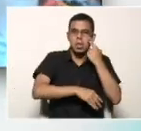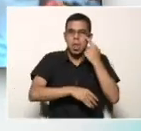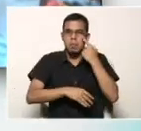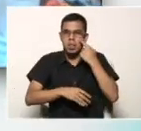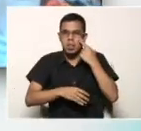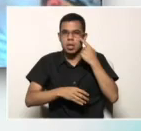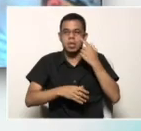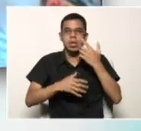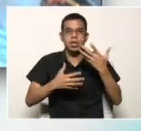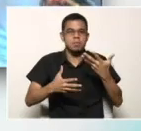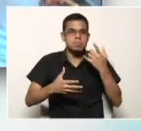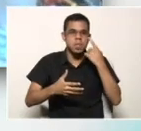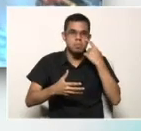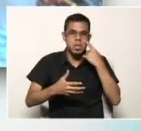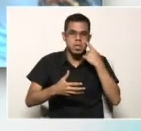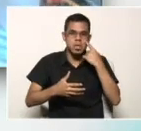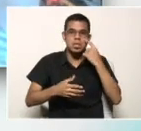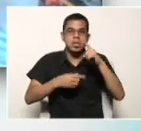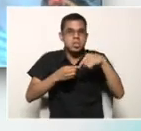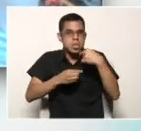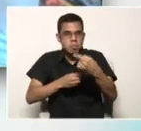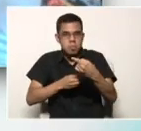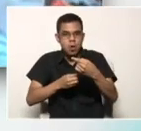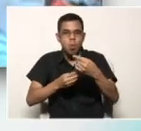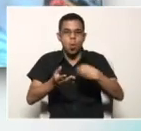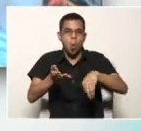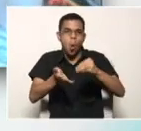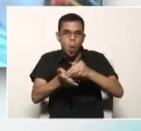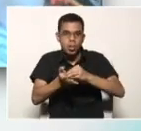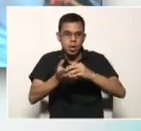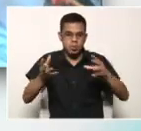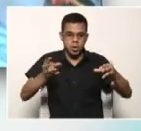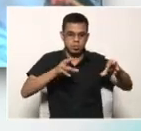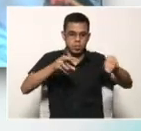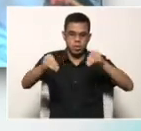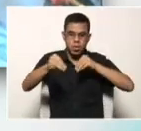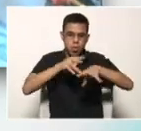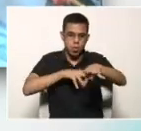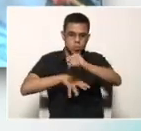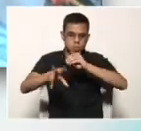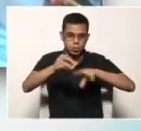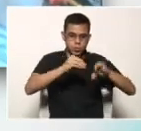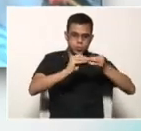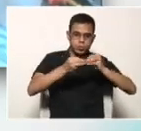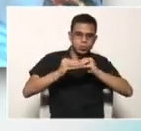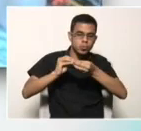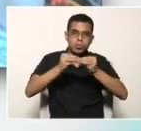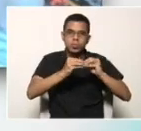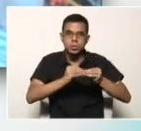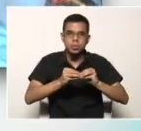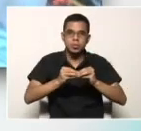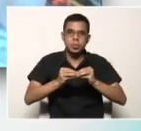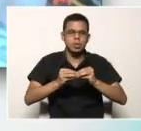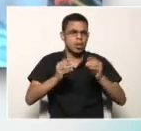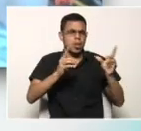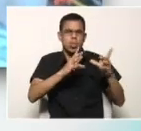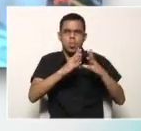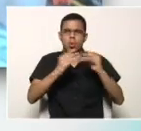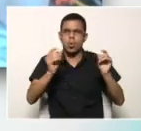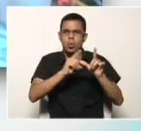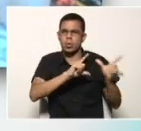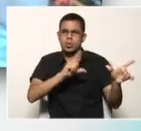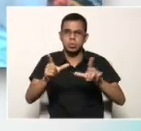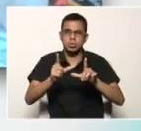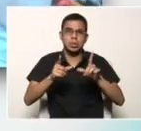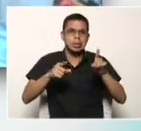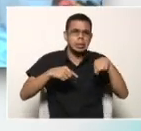de esas etapas. ¿Para qué? Para evitar precisamente que se nos pierda algún tornillo o alguna pieza primordial para ensamblar de